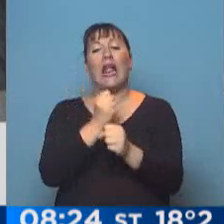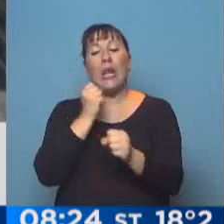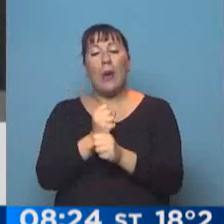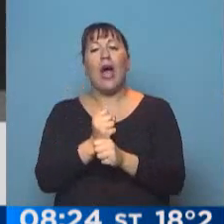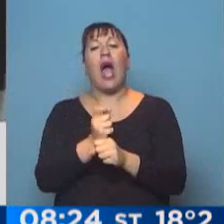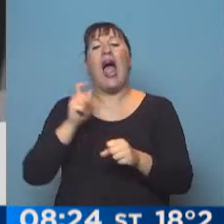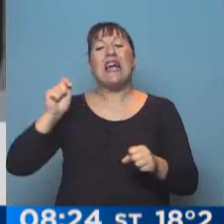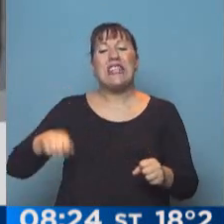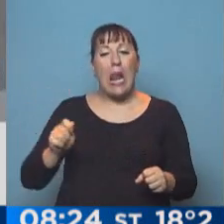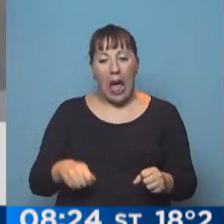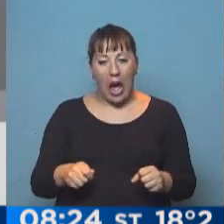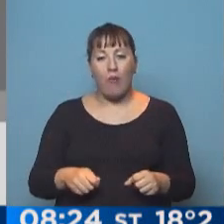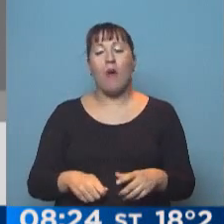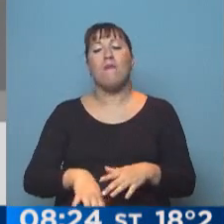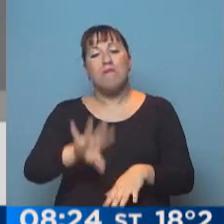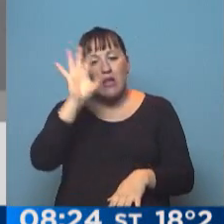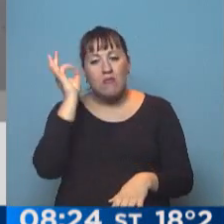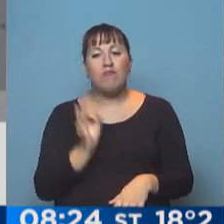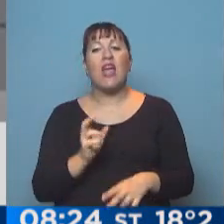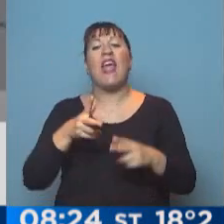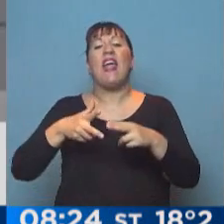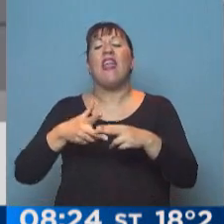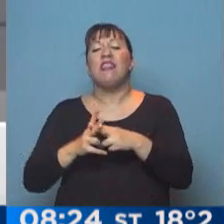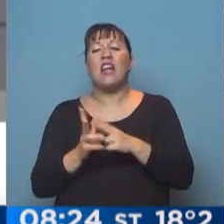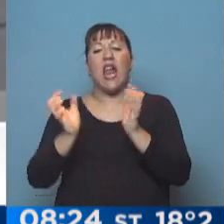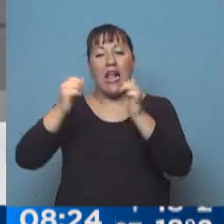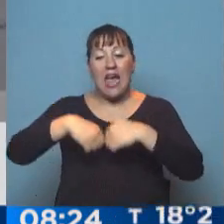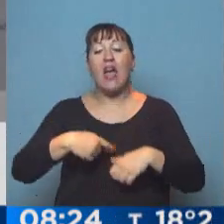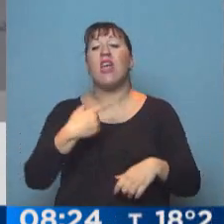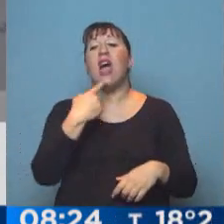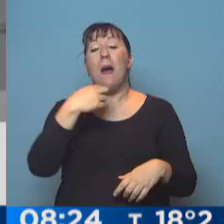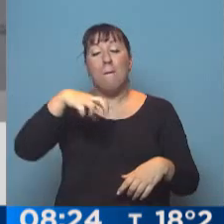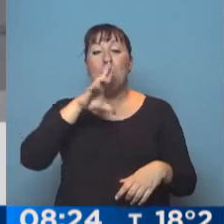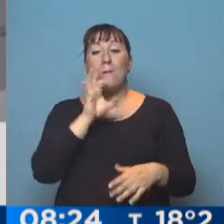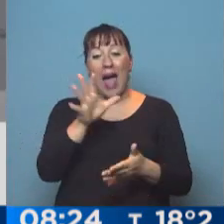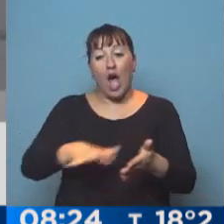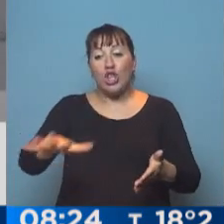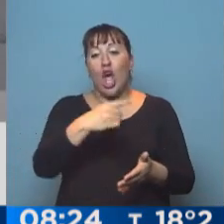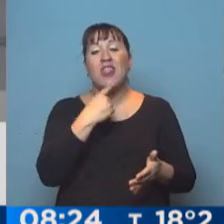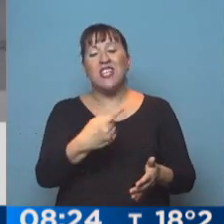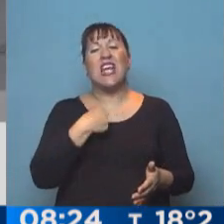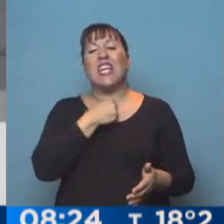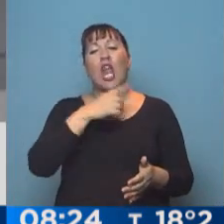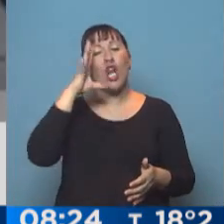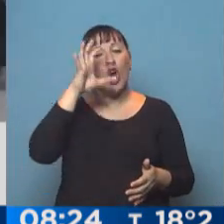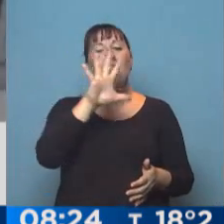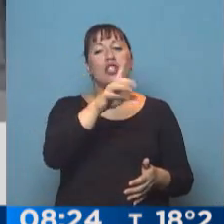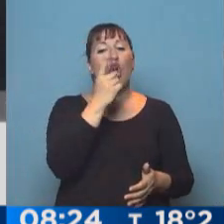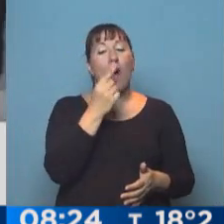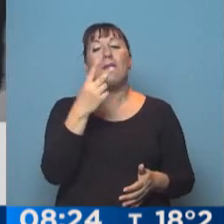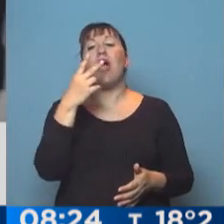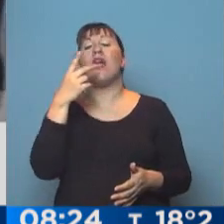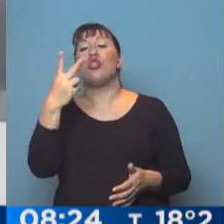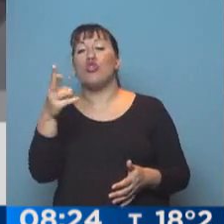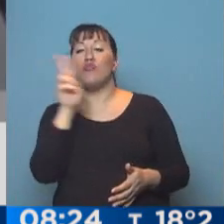esclavo en particular se refirió a los talleres clandestinos en prato dijo quiero recordar a cinco hombres y dos mujeres de nacionalidad china